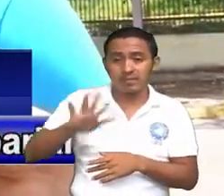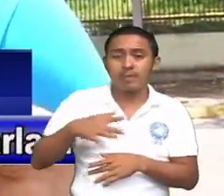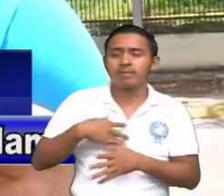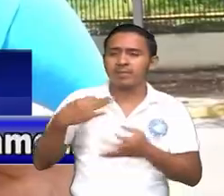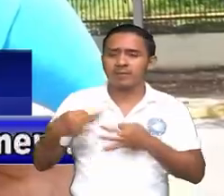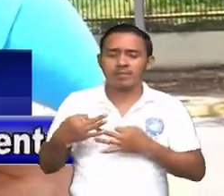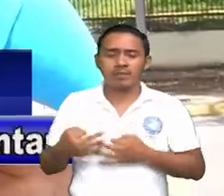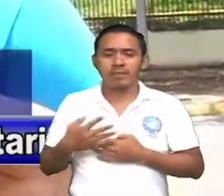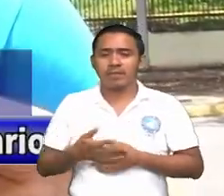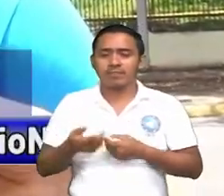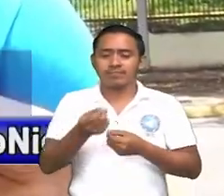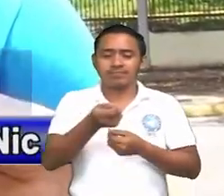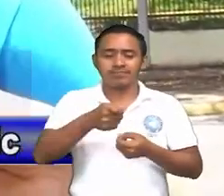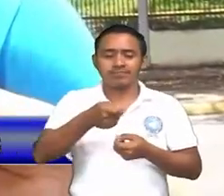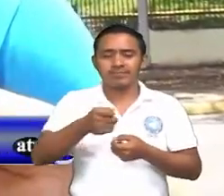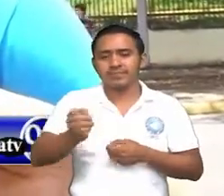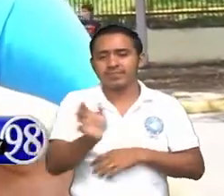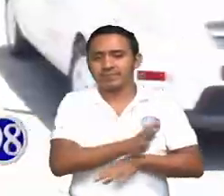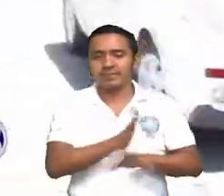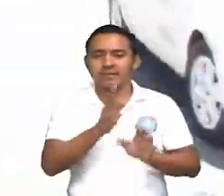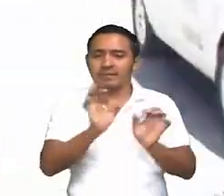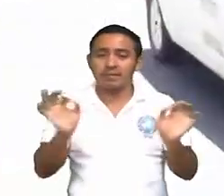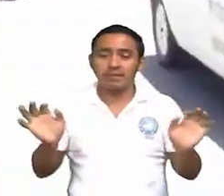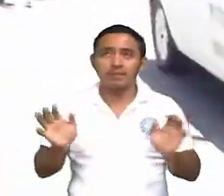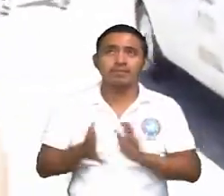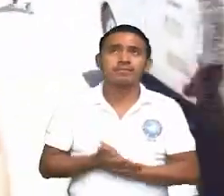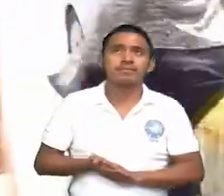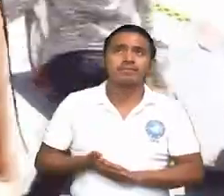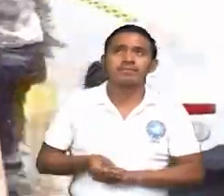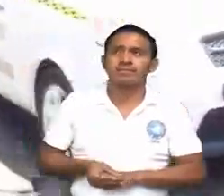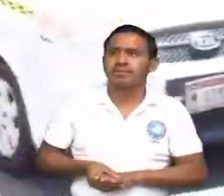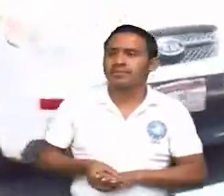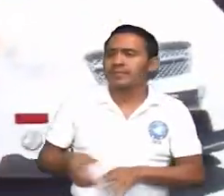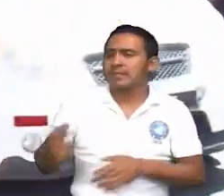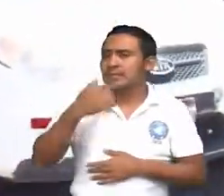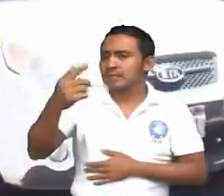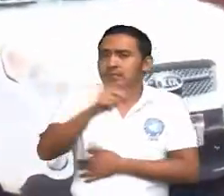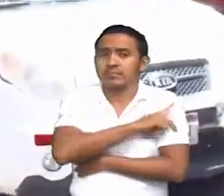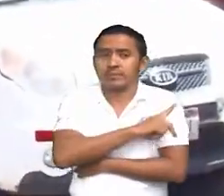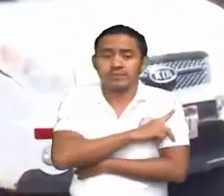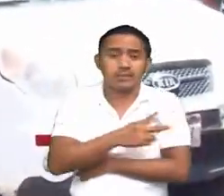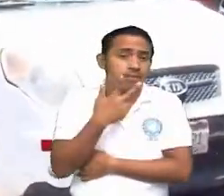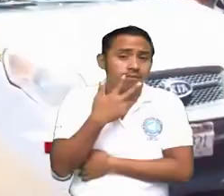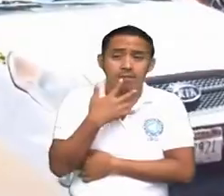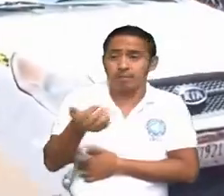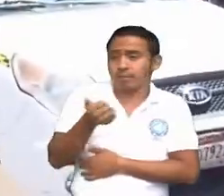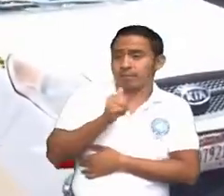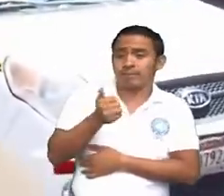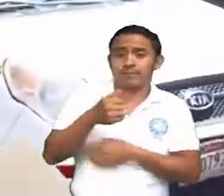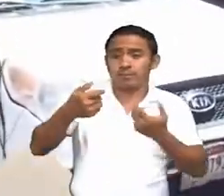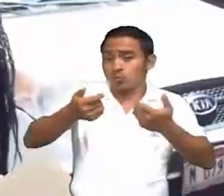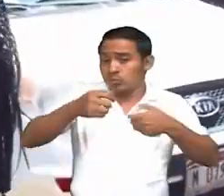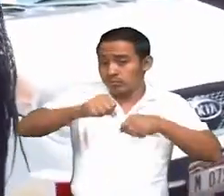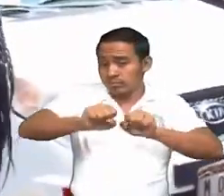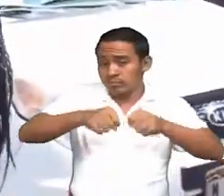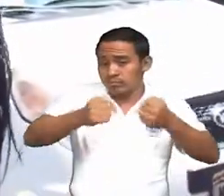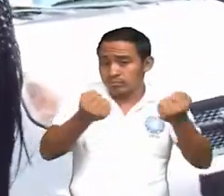bien sin tomar licor. Pues lo que recomienda la policía, no tomar alcohol si